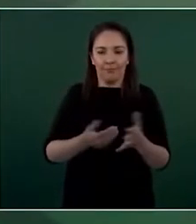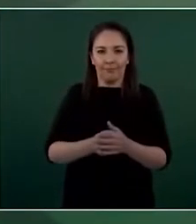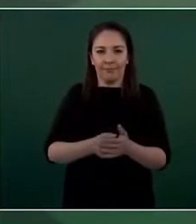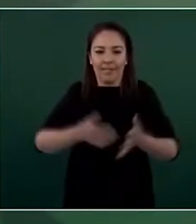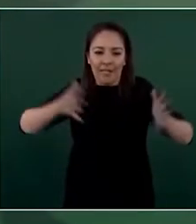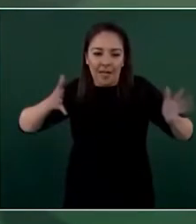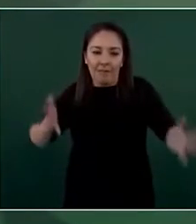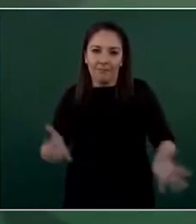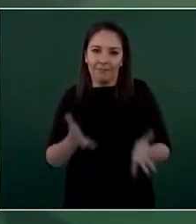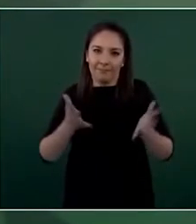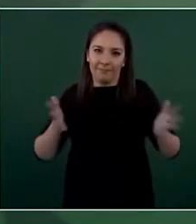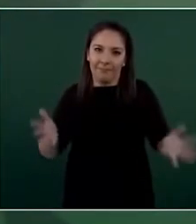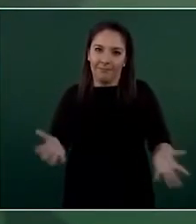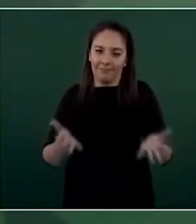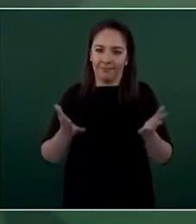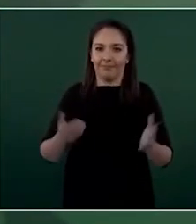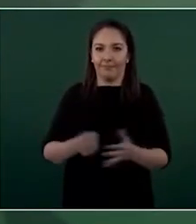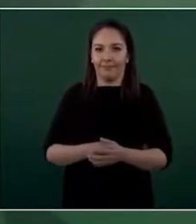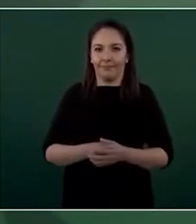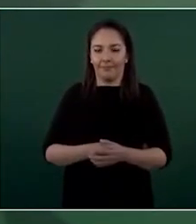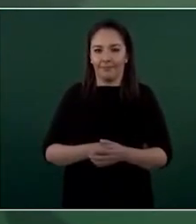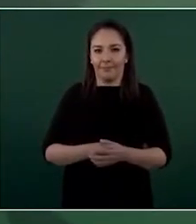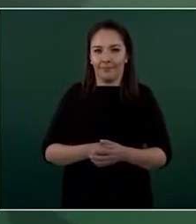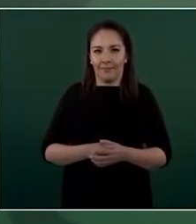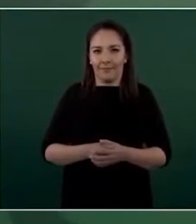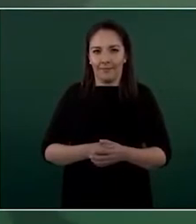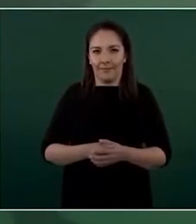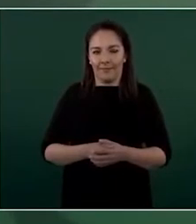empujar más el elefante,